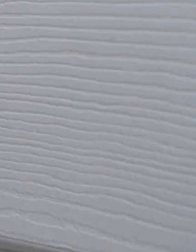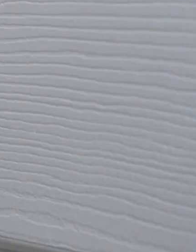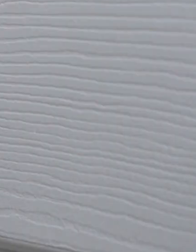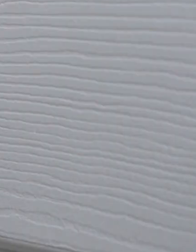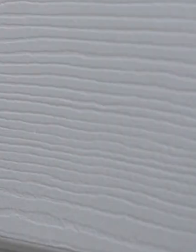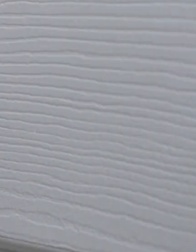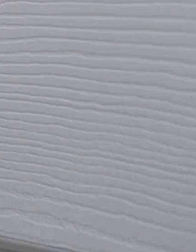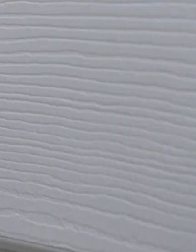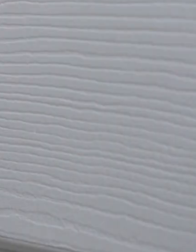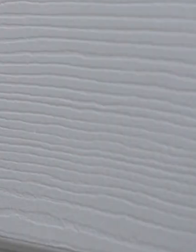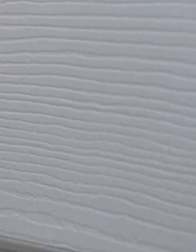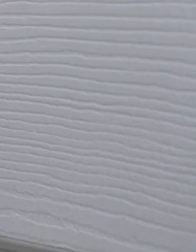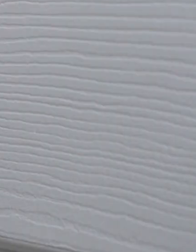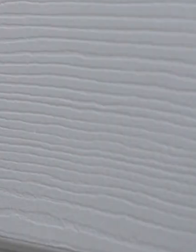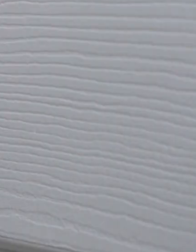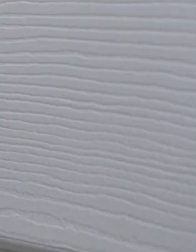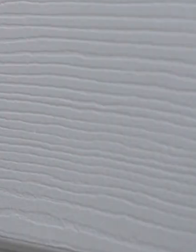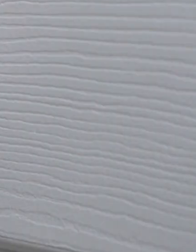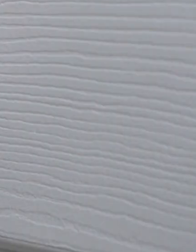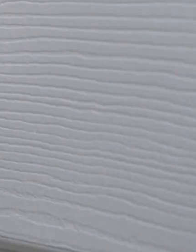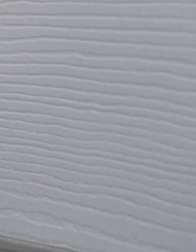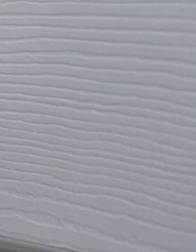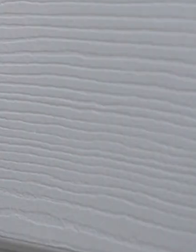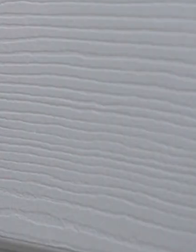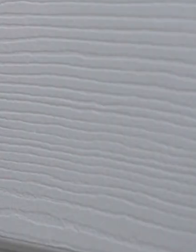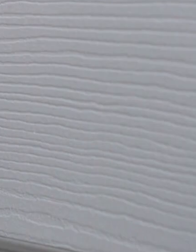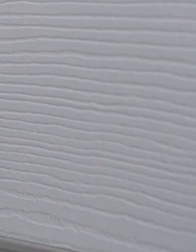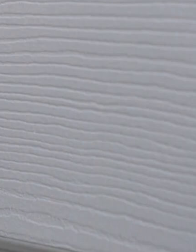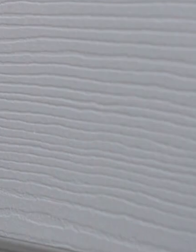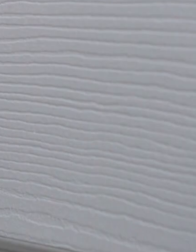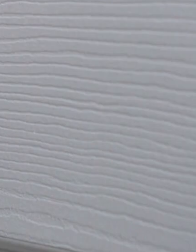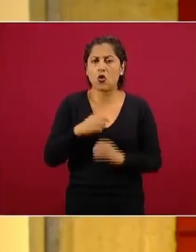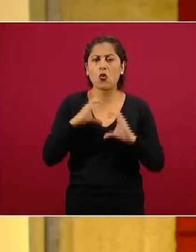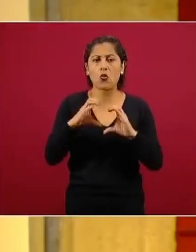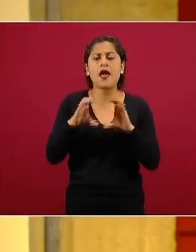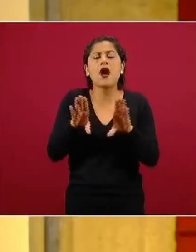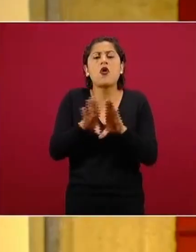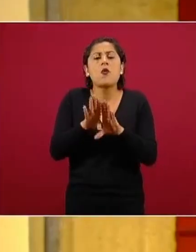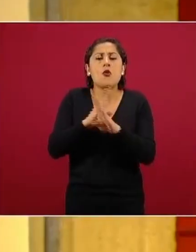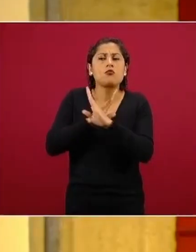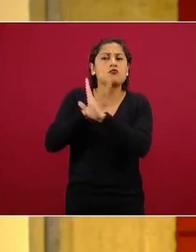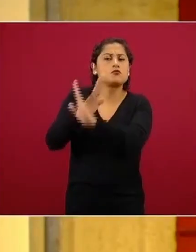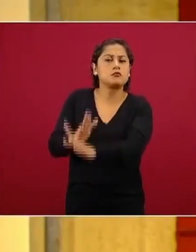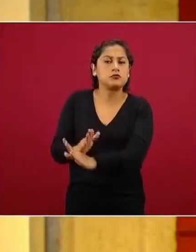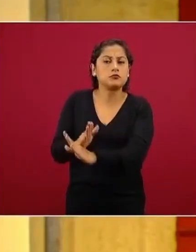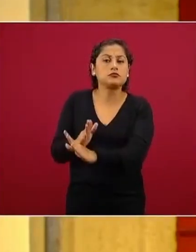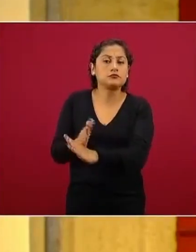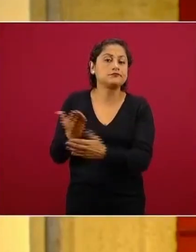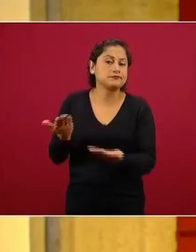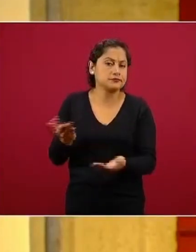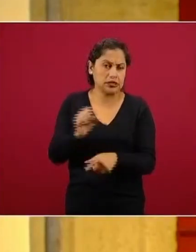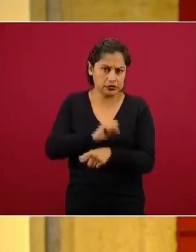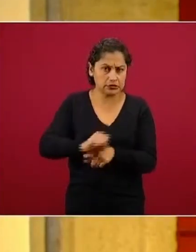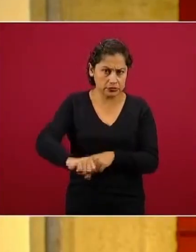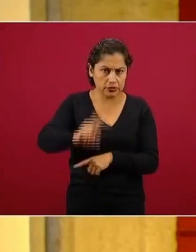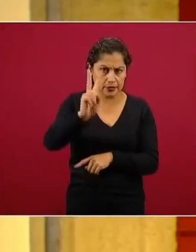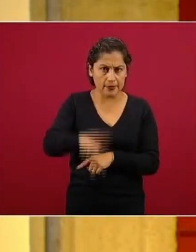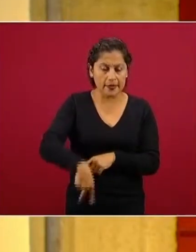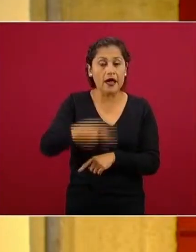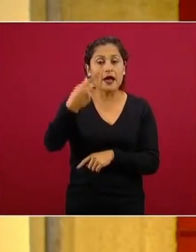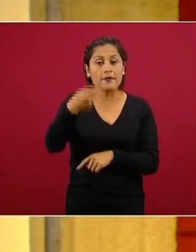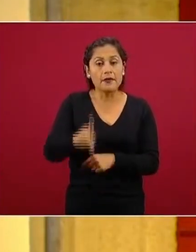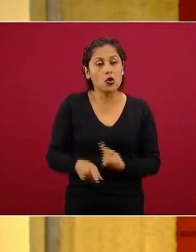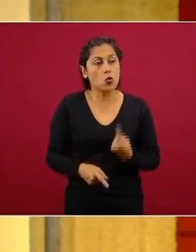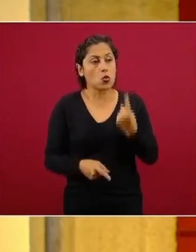la humanidad, las medidas de prevención son relativamente simples, pero si se cumplen de manera masiva, es decir, todas las personas